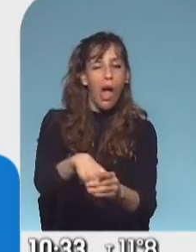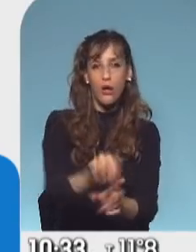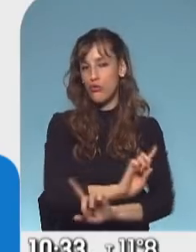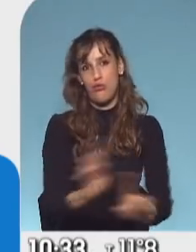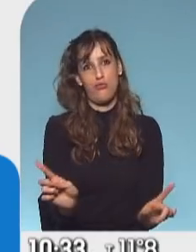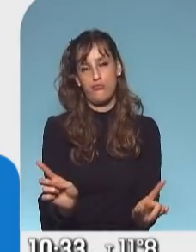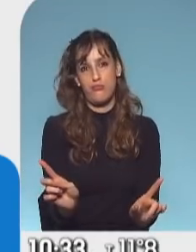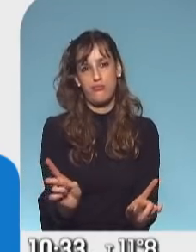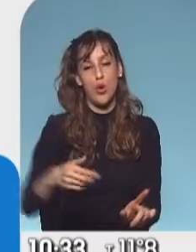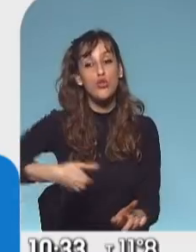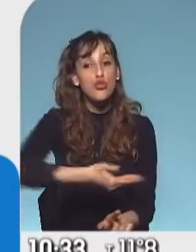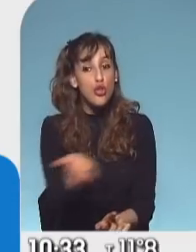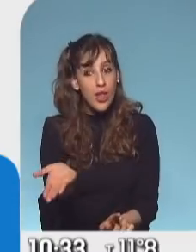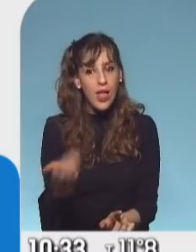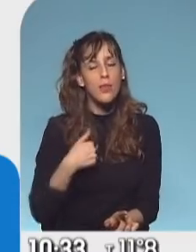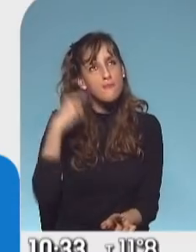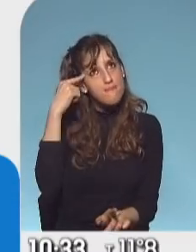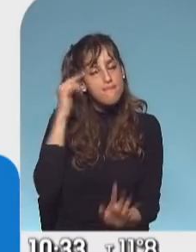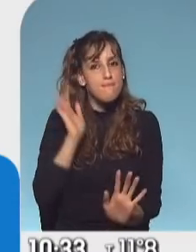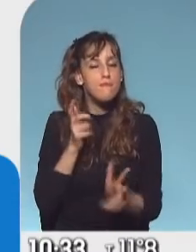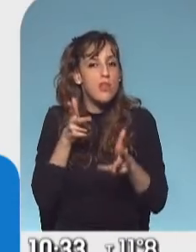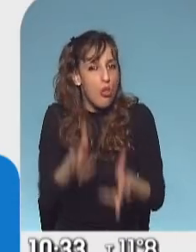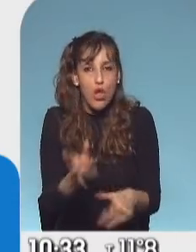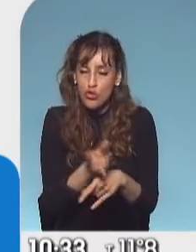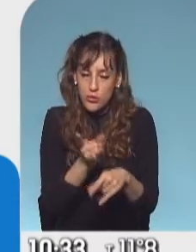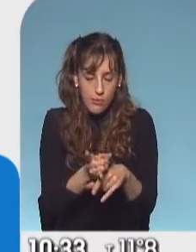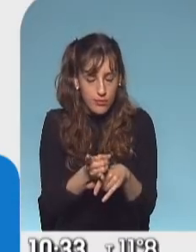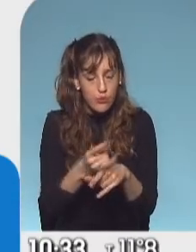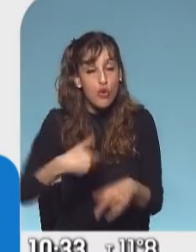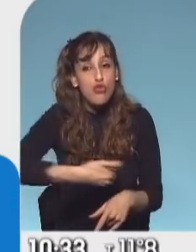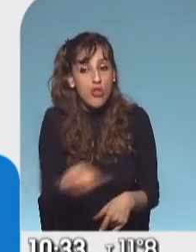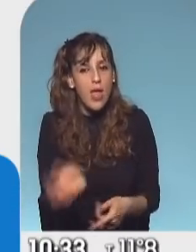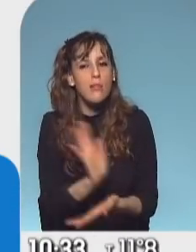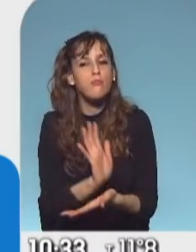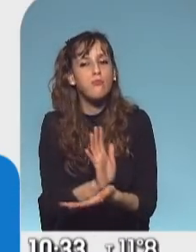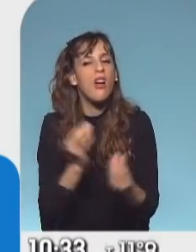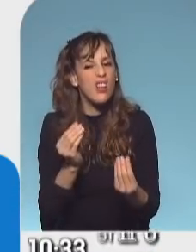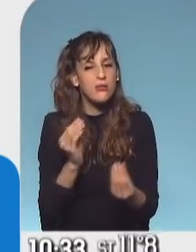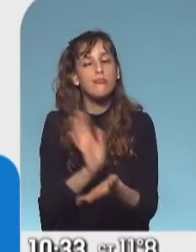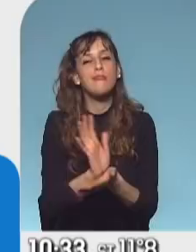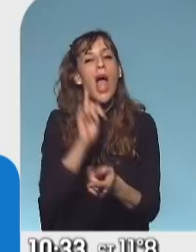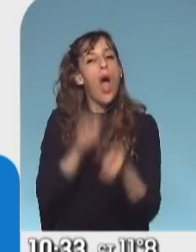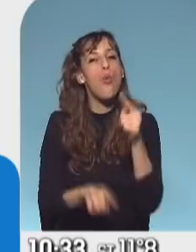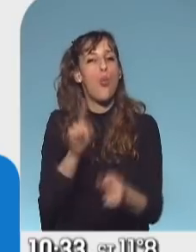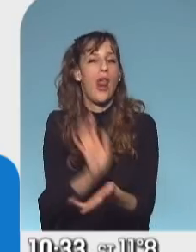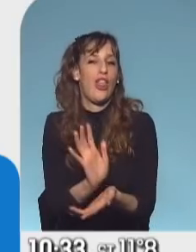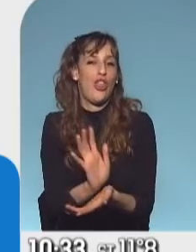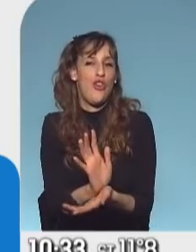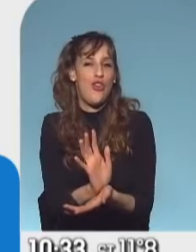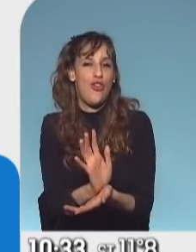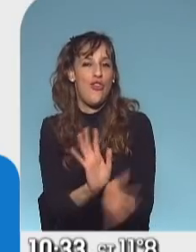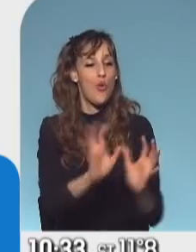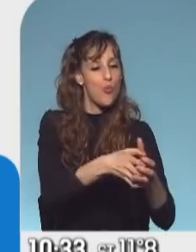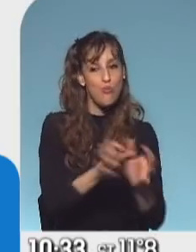Una sociedad, digo siempre yo, es un acuerdo donde dos partes se unen para lograr un